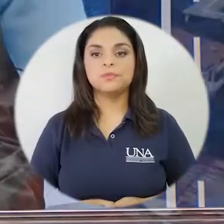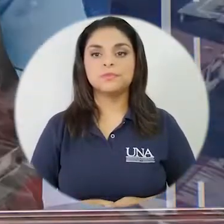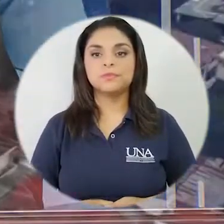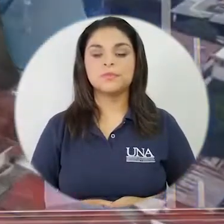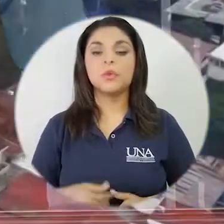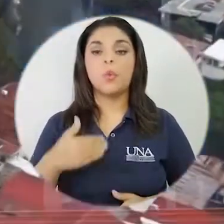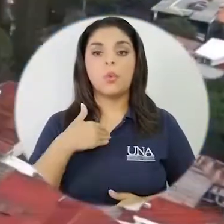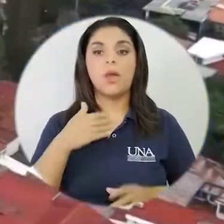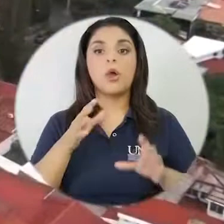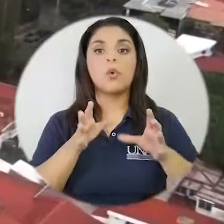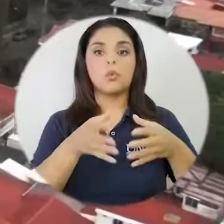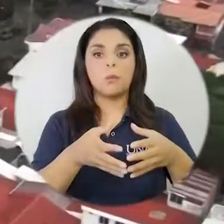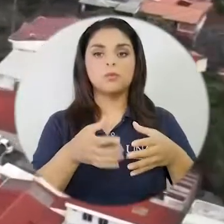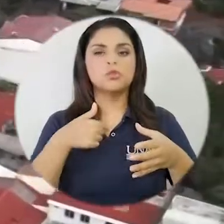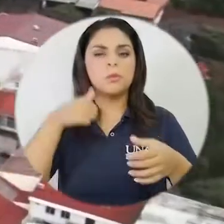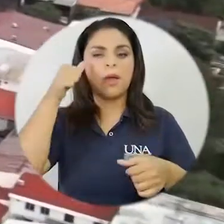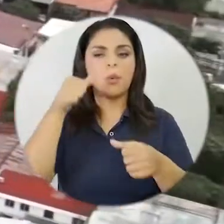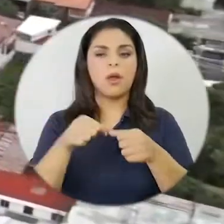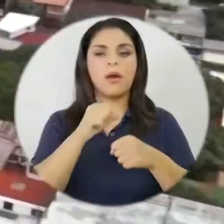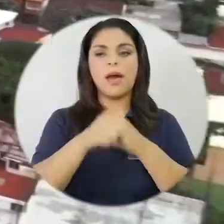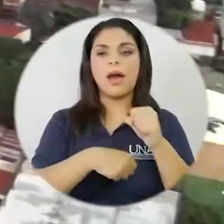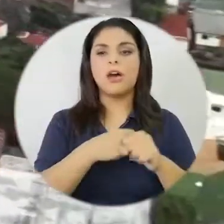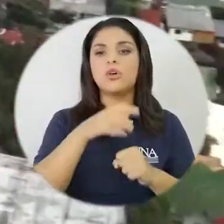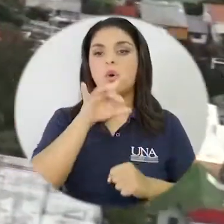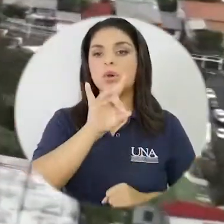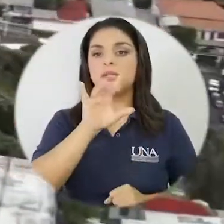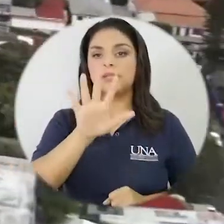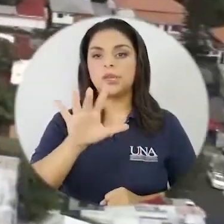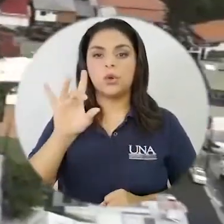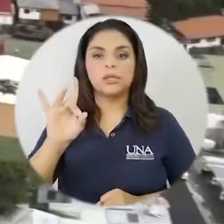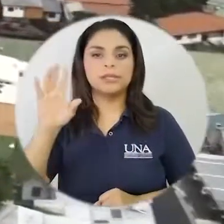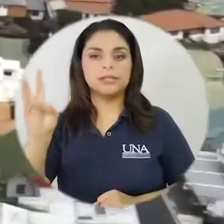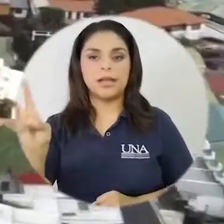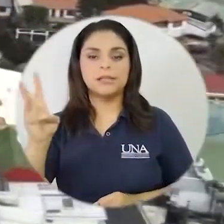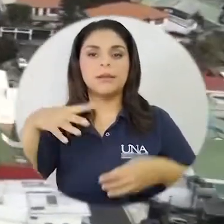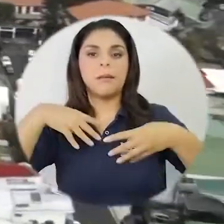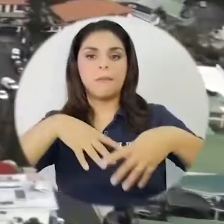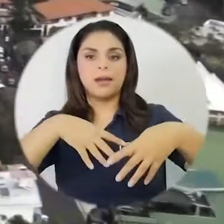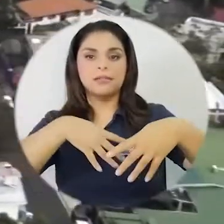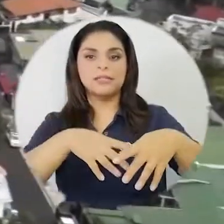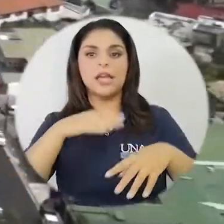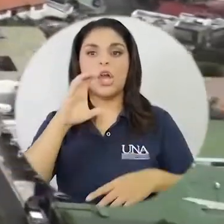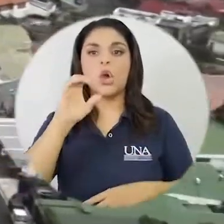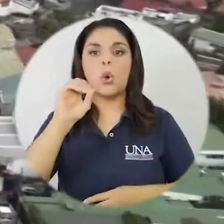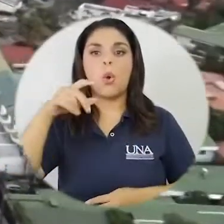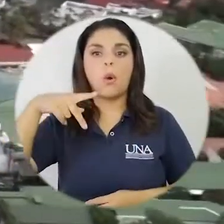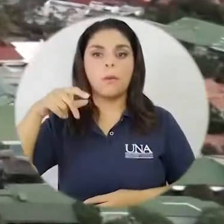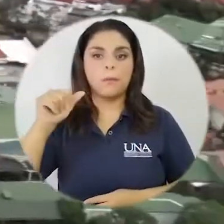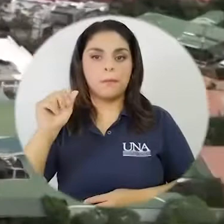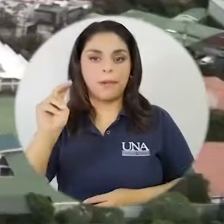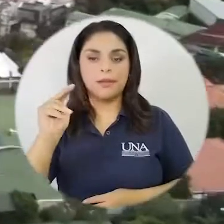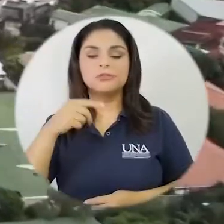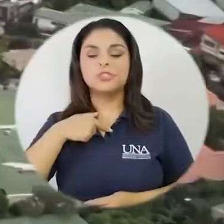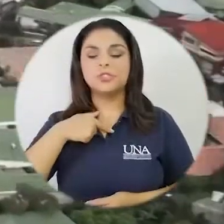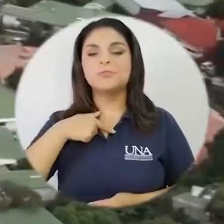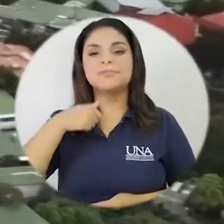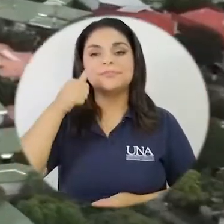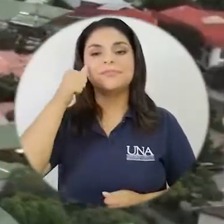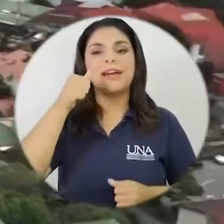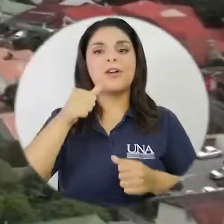se organizan grupos. Me acuerdo año 85, 86, las marchas de Copán, que